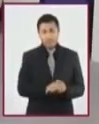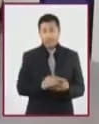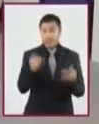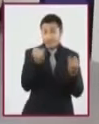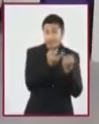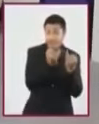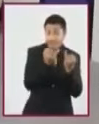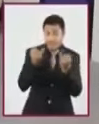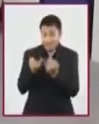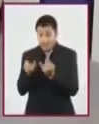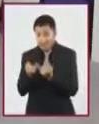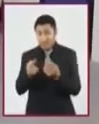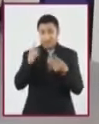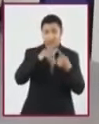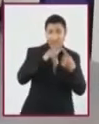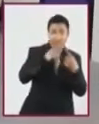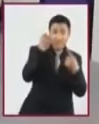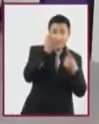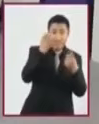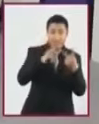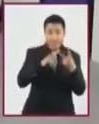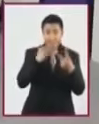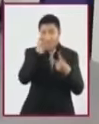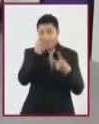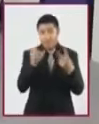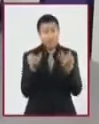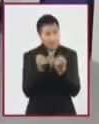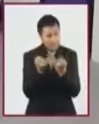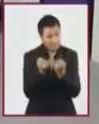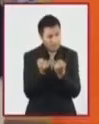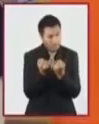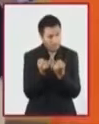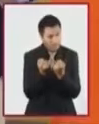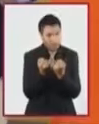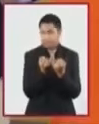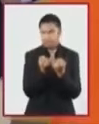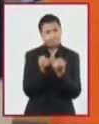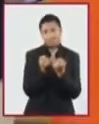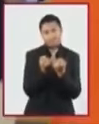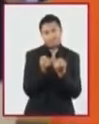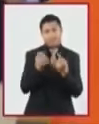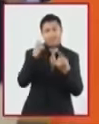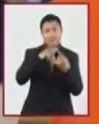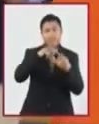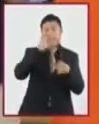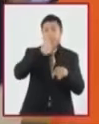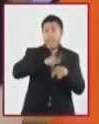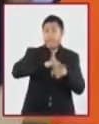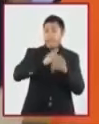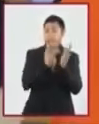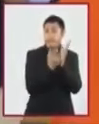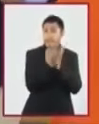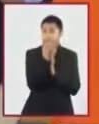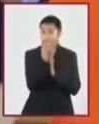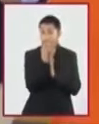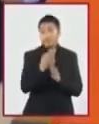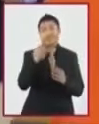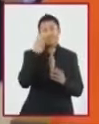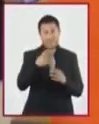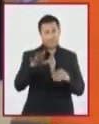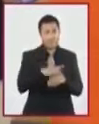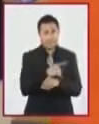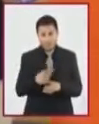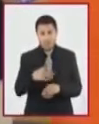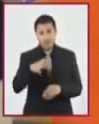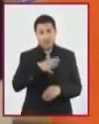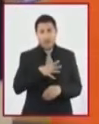las medidas de distancia y desplazamiento? La distancia es mayor. Esto se debe a que es